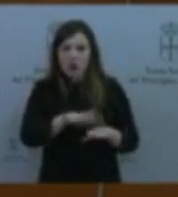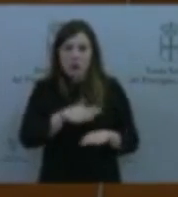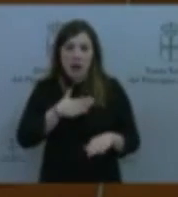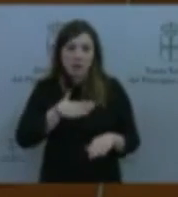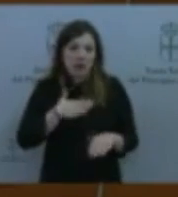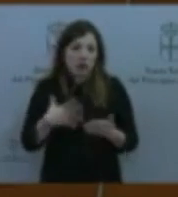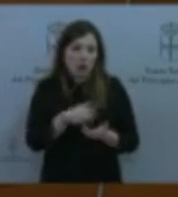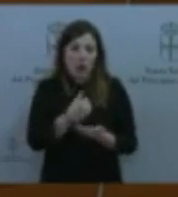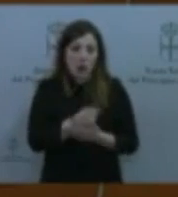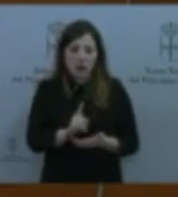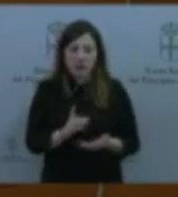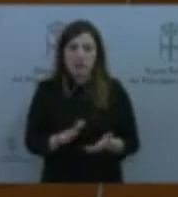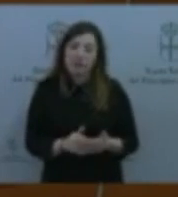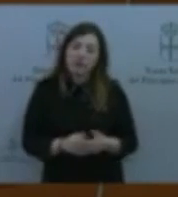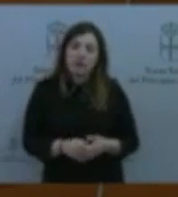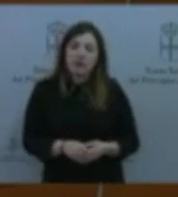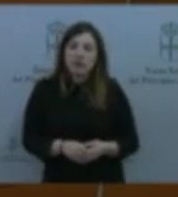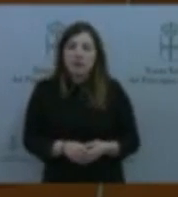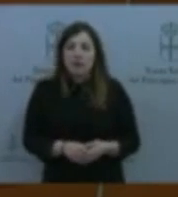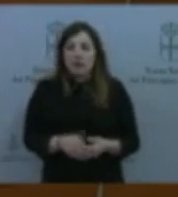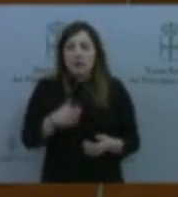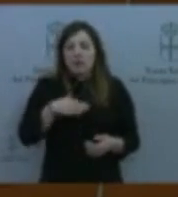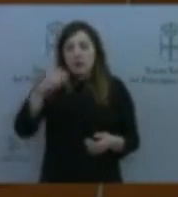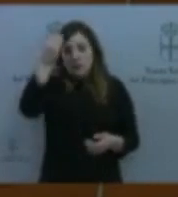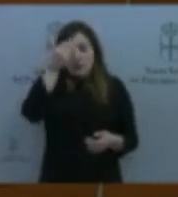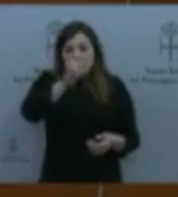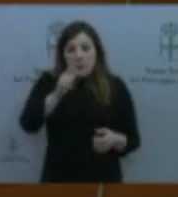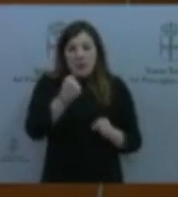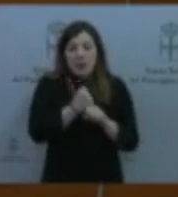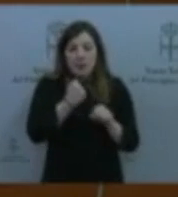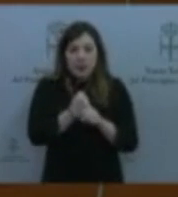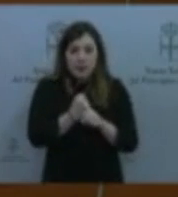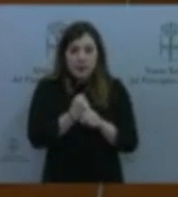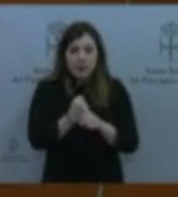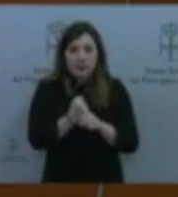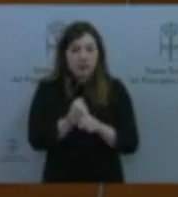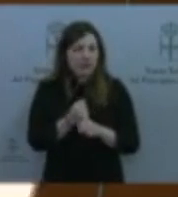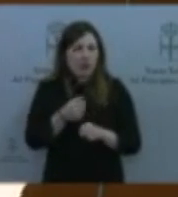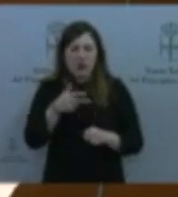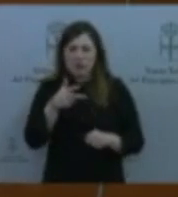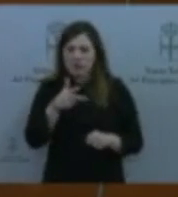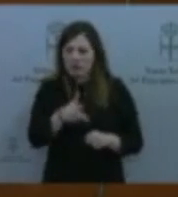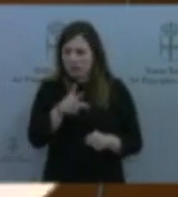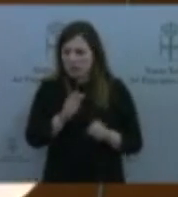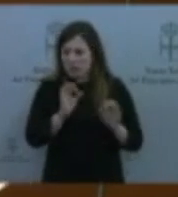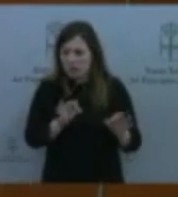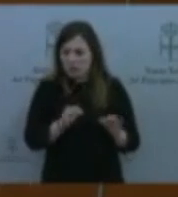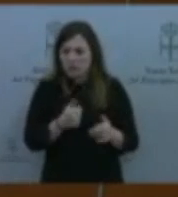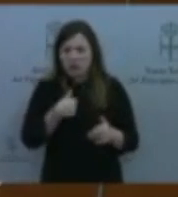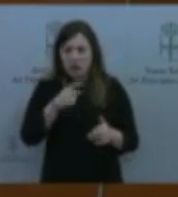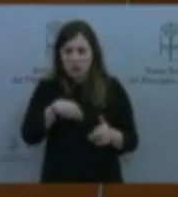mí me parece que los trabajadores es profundamente lícito, profundísimamente lícito. Yo también he sido trabajador y he estado en la otra parte